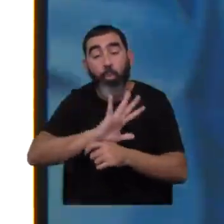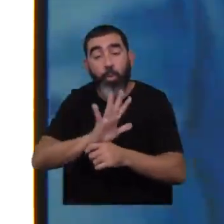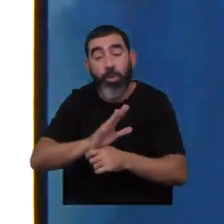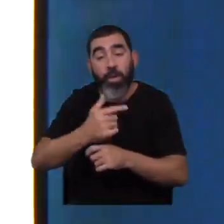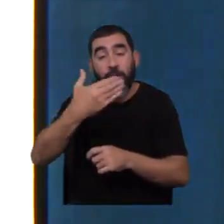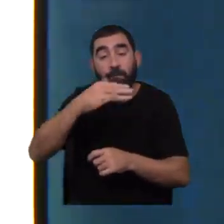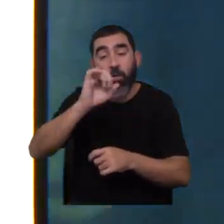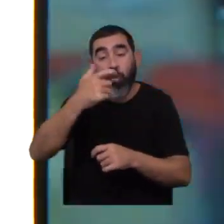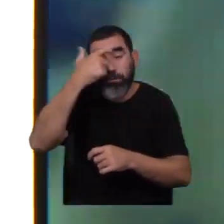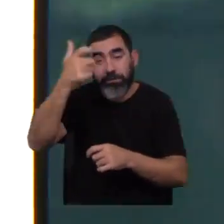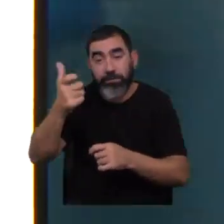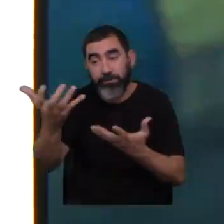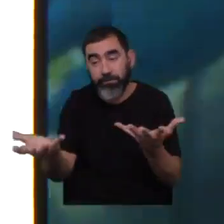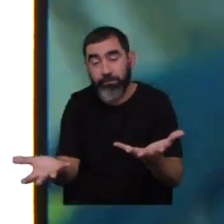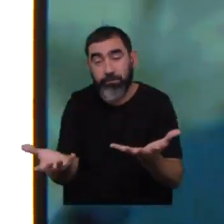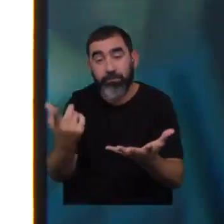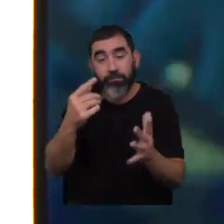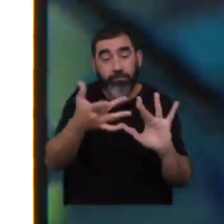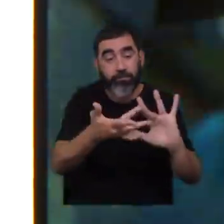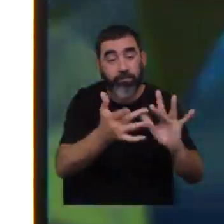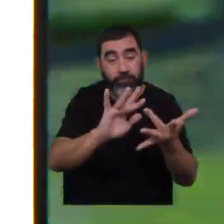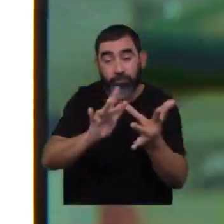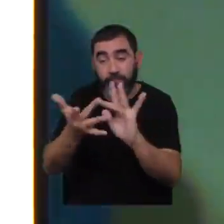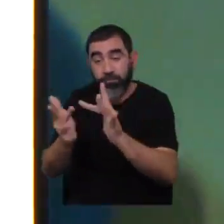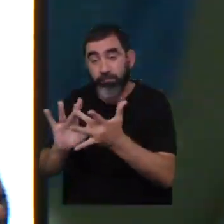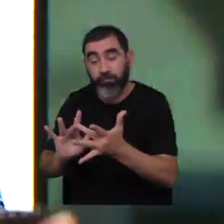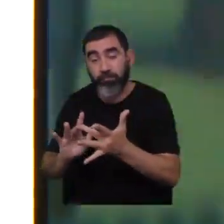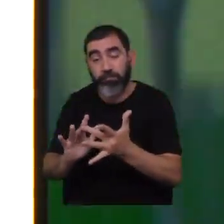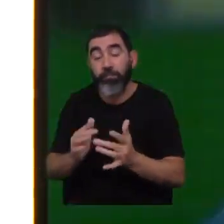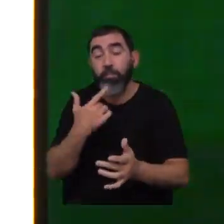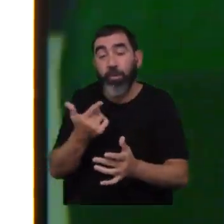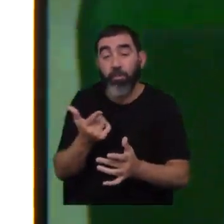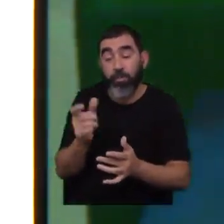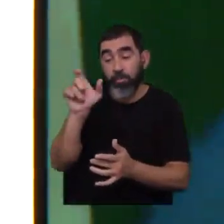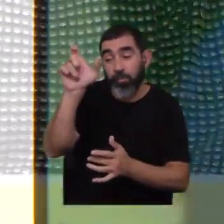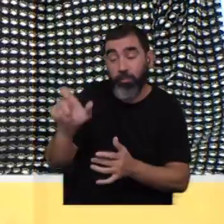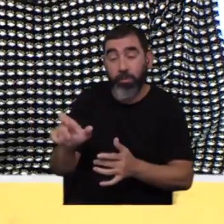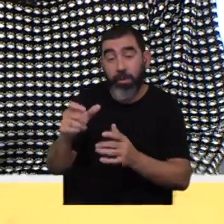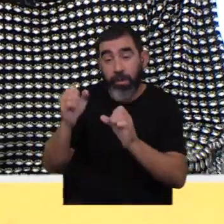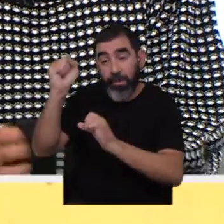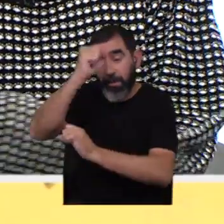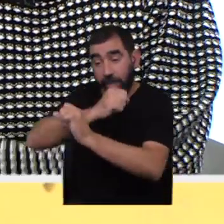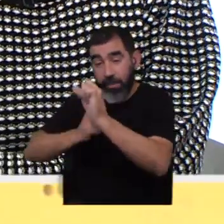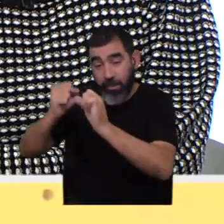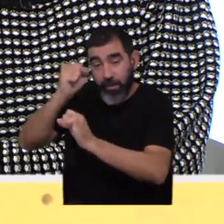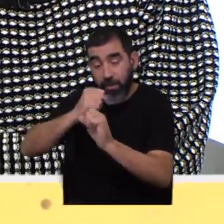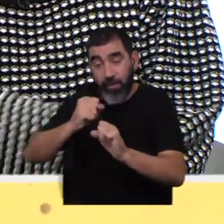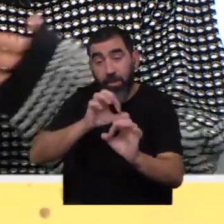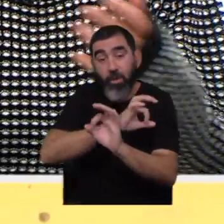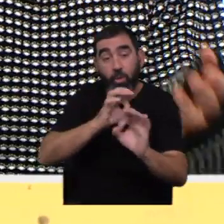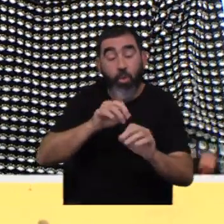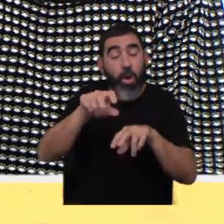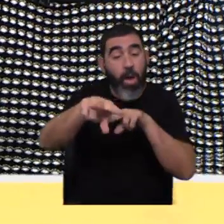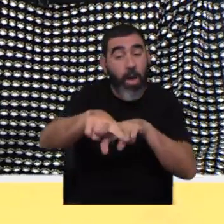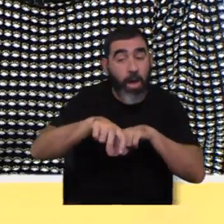Biociencias. Y entonces tenemos como vínculo, por ejemplo, con gente del área de ingeniería, de gente del área